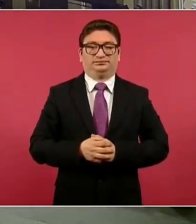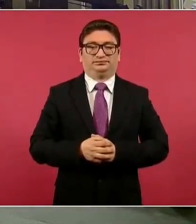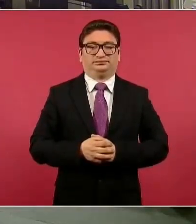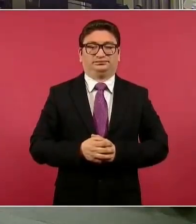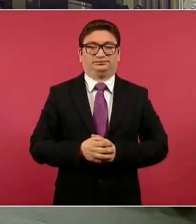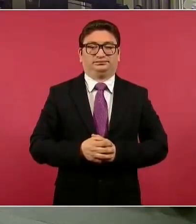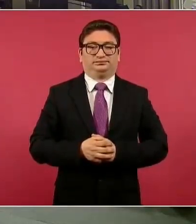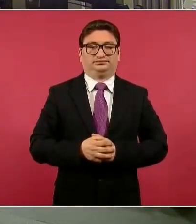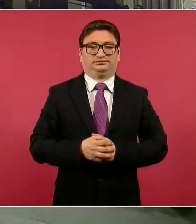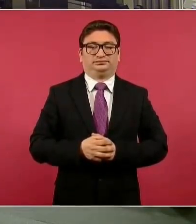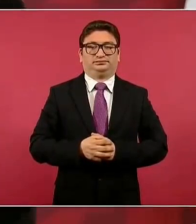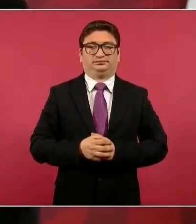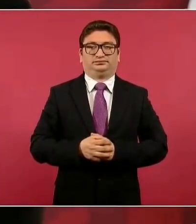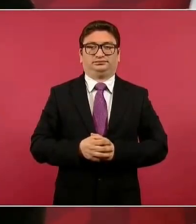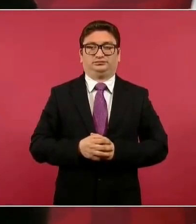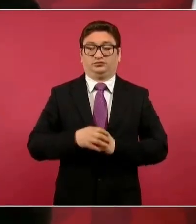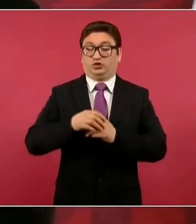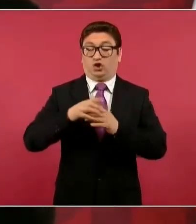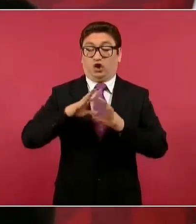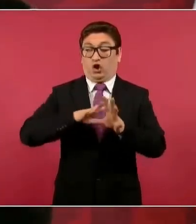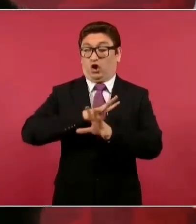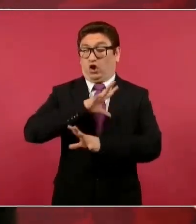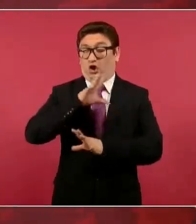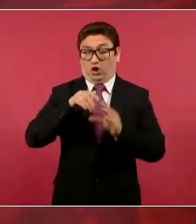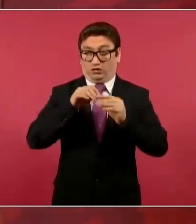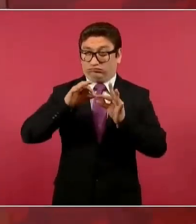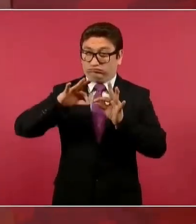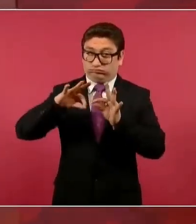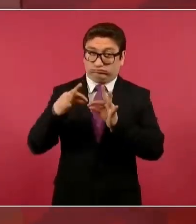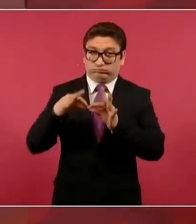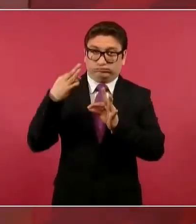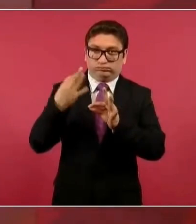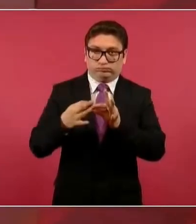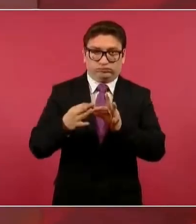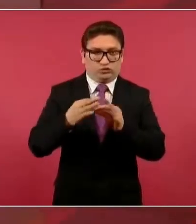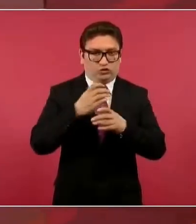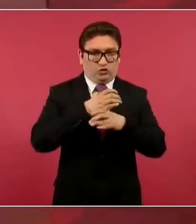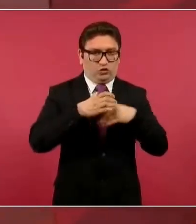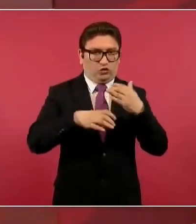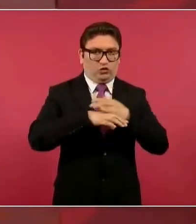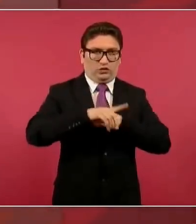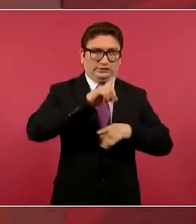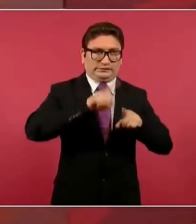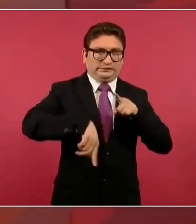de consumar por completo el despojo,